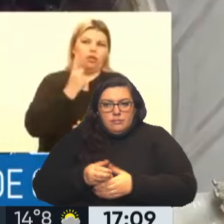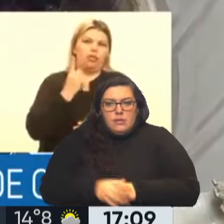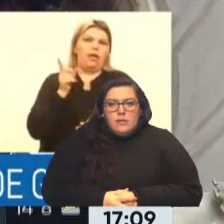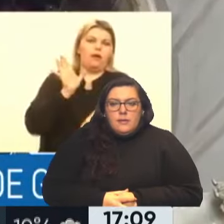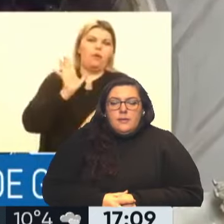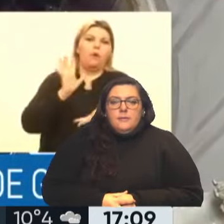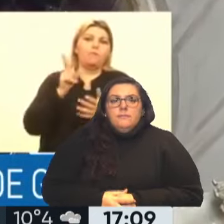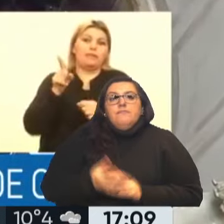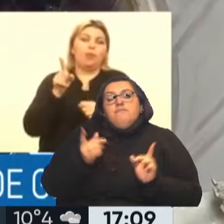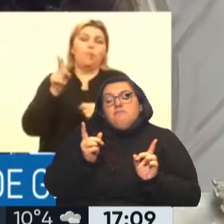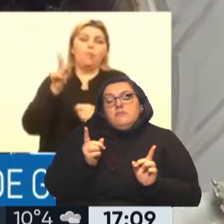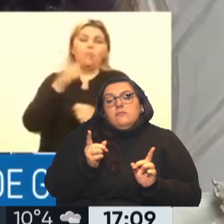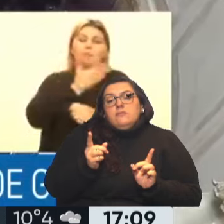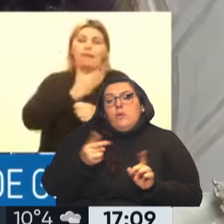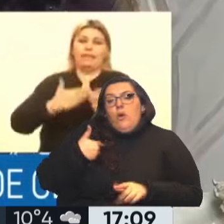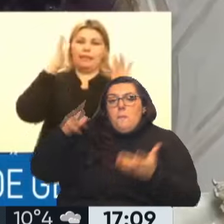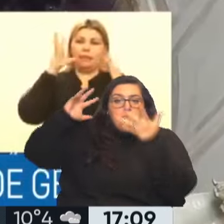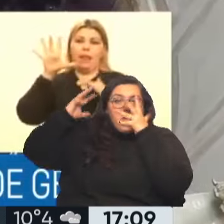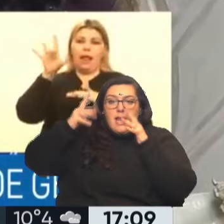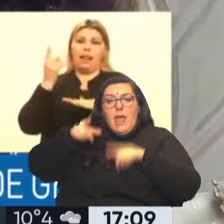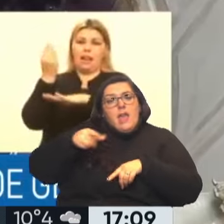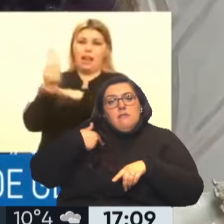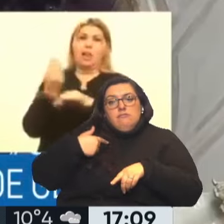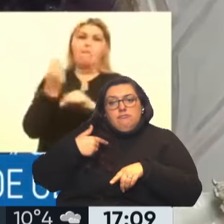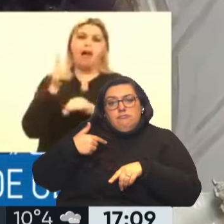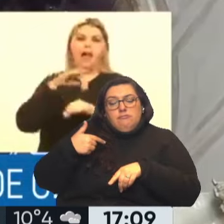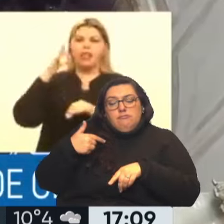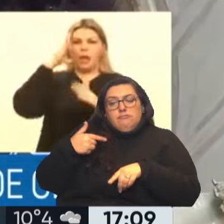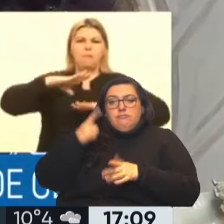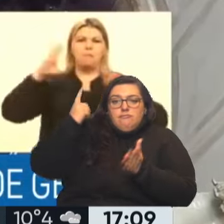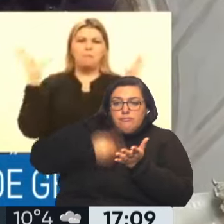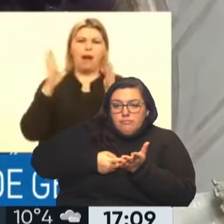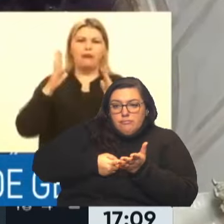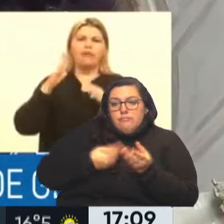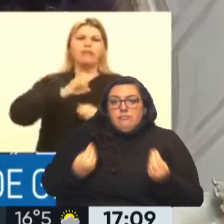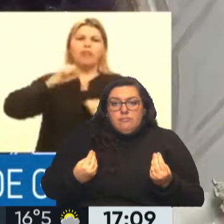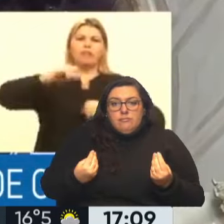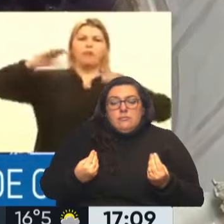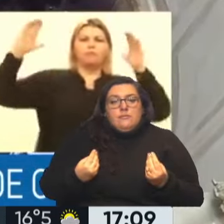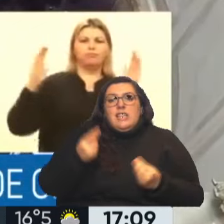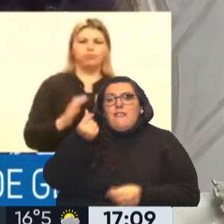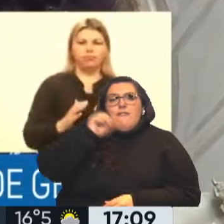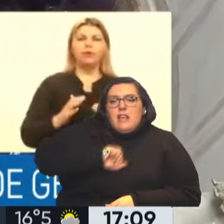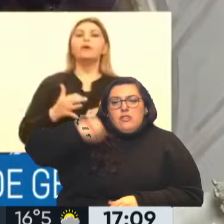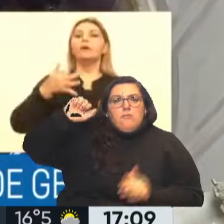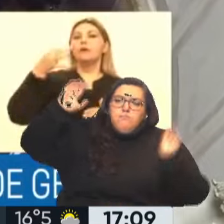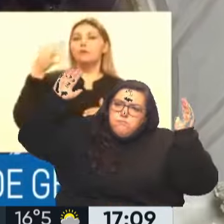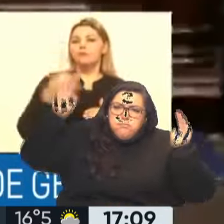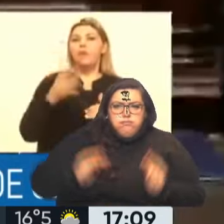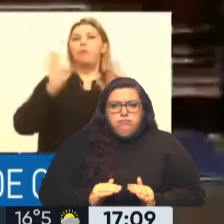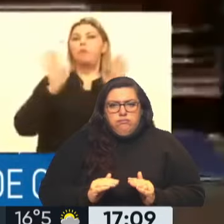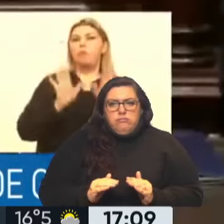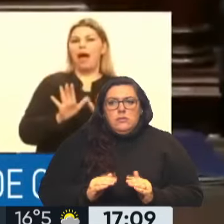mandatos por los cuales el presidente fue votado, era bajar lo más rápidamente la inflación y en este caso concreto,